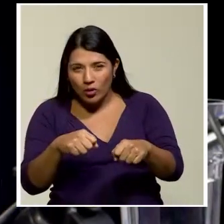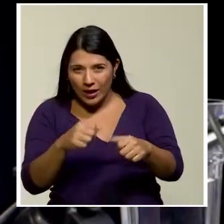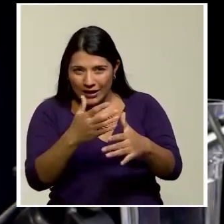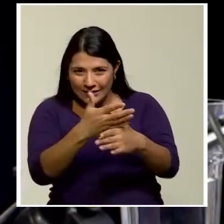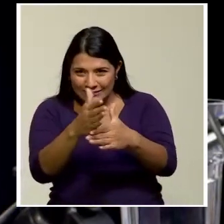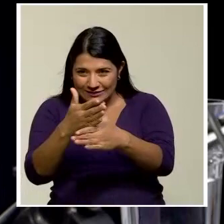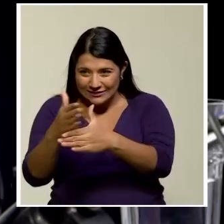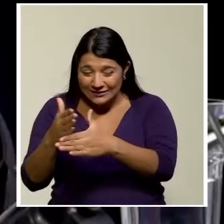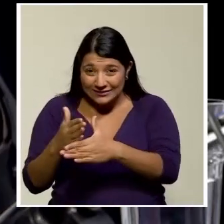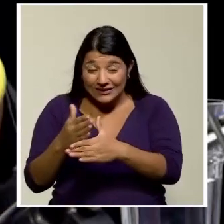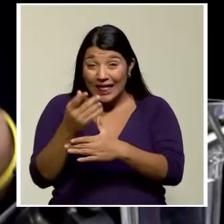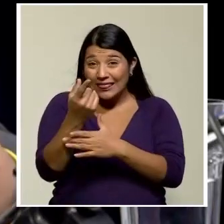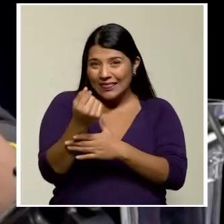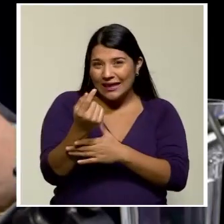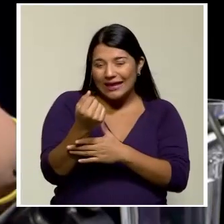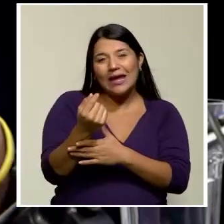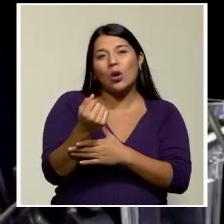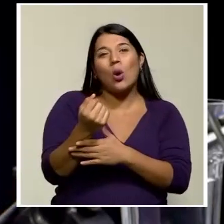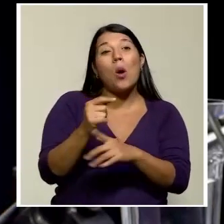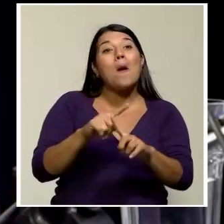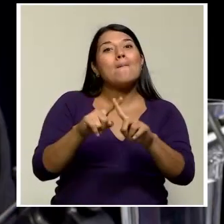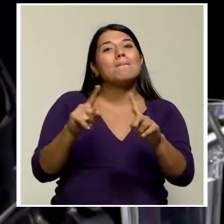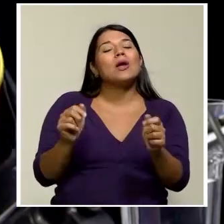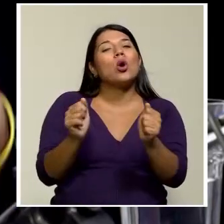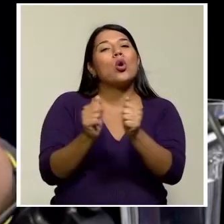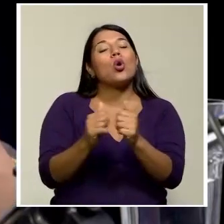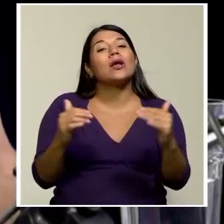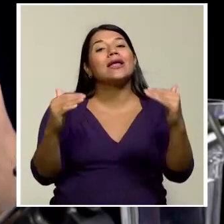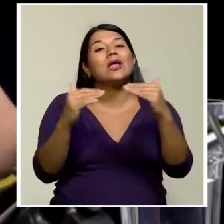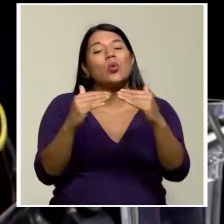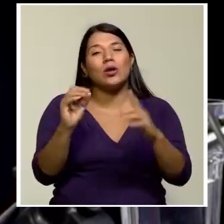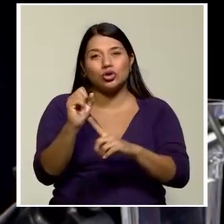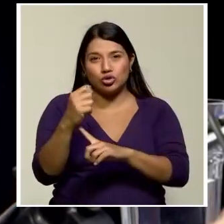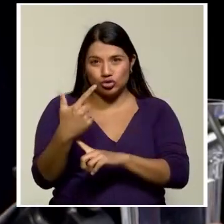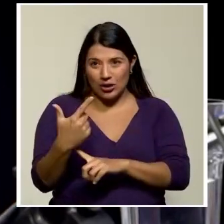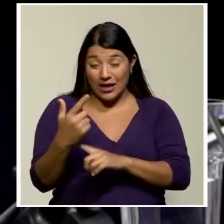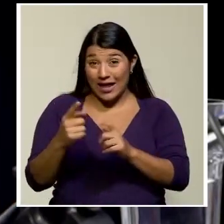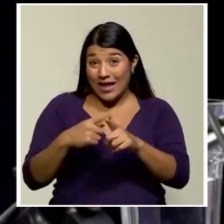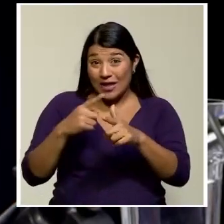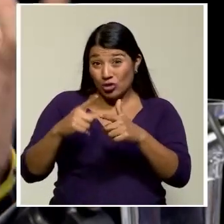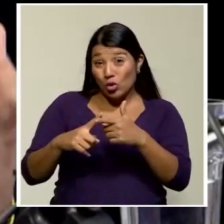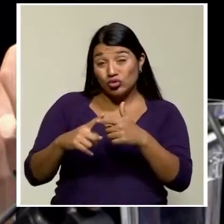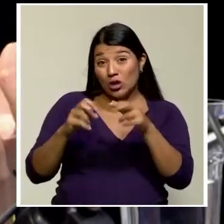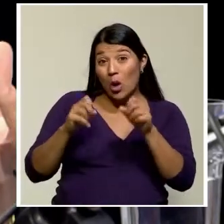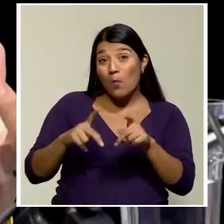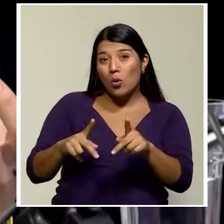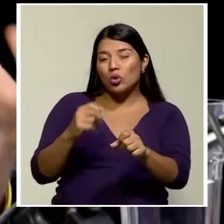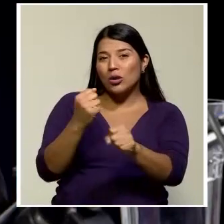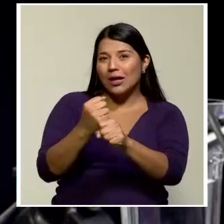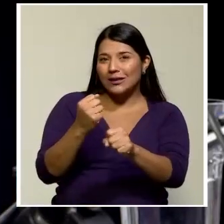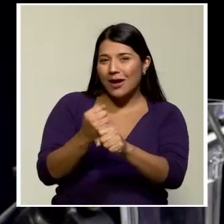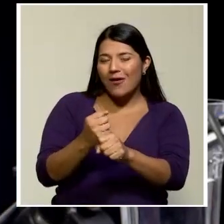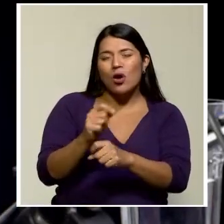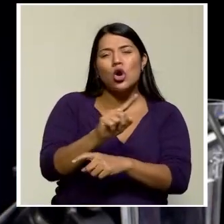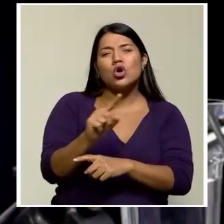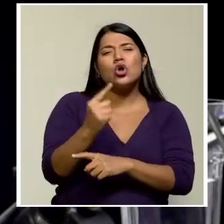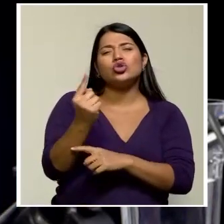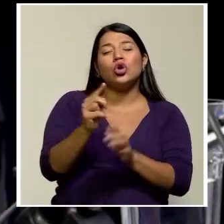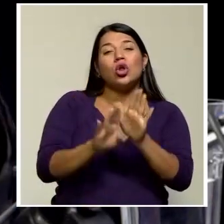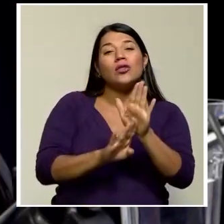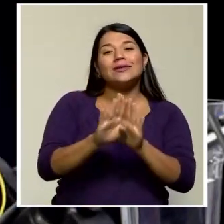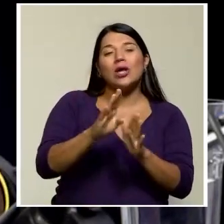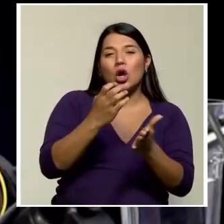desde el ámbito social y desde el ámbito territorial. Entonces las políticas de generación de empleo no pueden apostar únicamente al crecimiento económico, tienen que, por